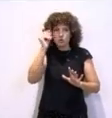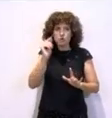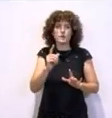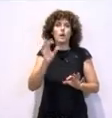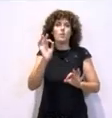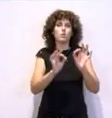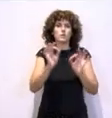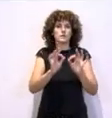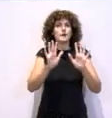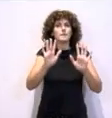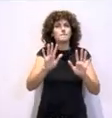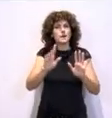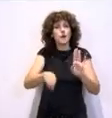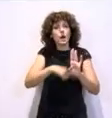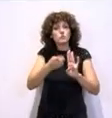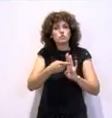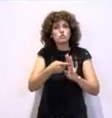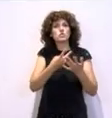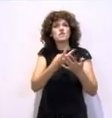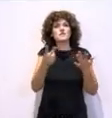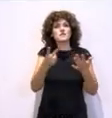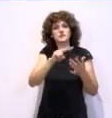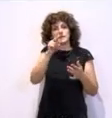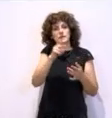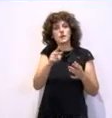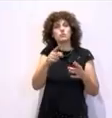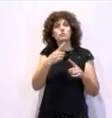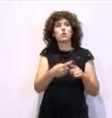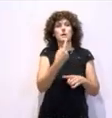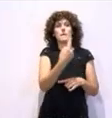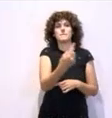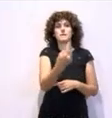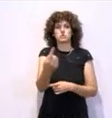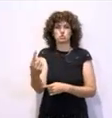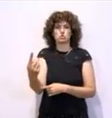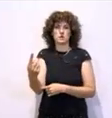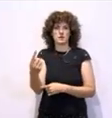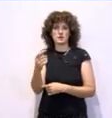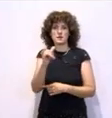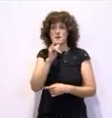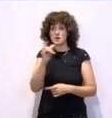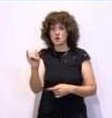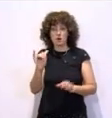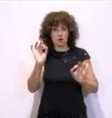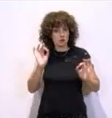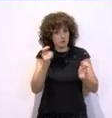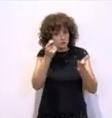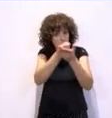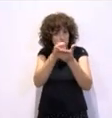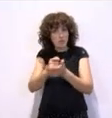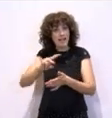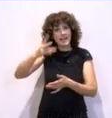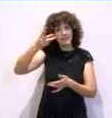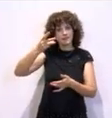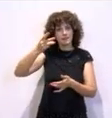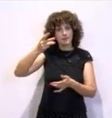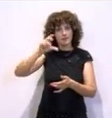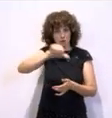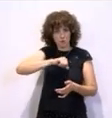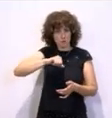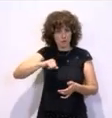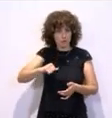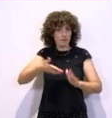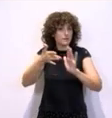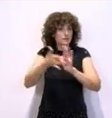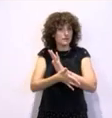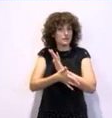datos absolutos, son 17 euros por habitante los que ponemos los riojanos, y eso nos sitúa la tercera comunidad. No somos